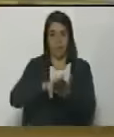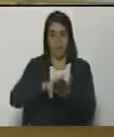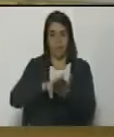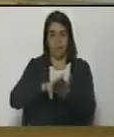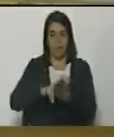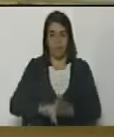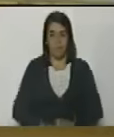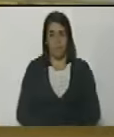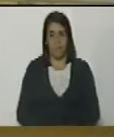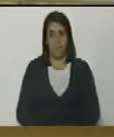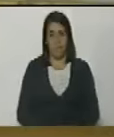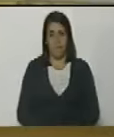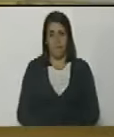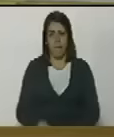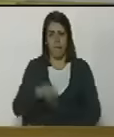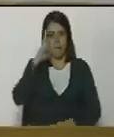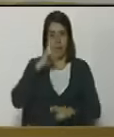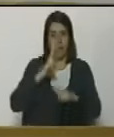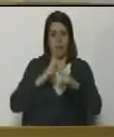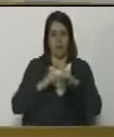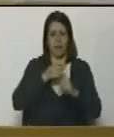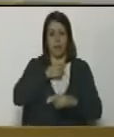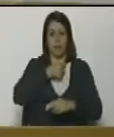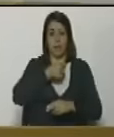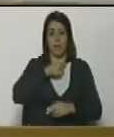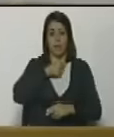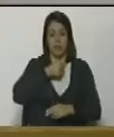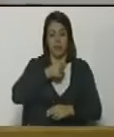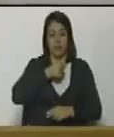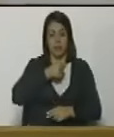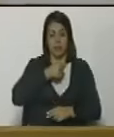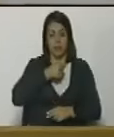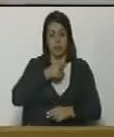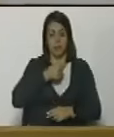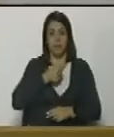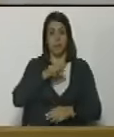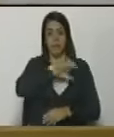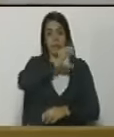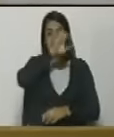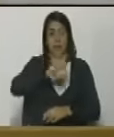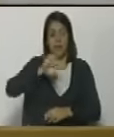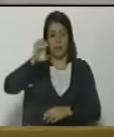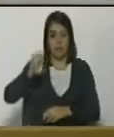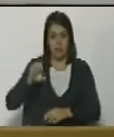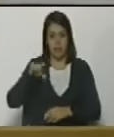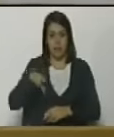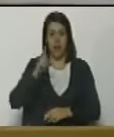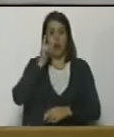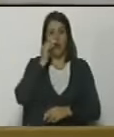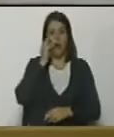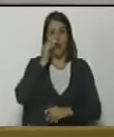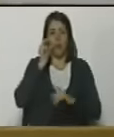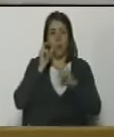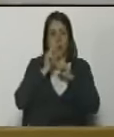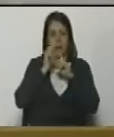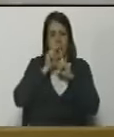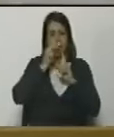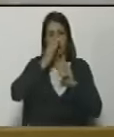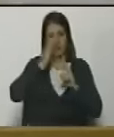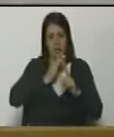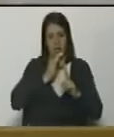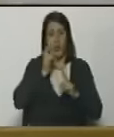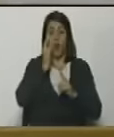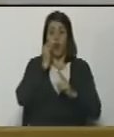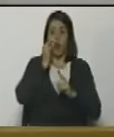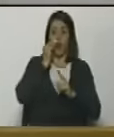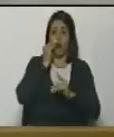Aprobado. Rendimos homenaje al periodista, al estadista, al hombre de palabra, al